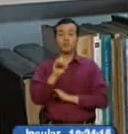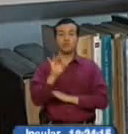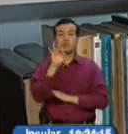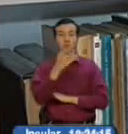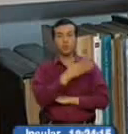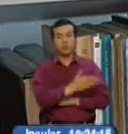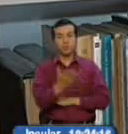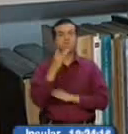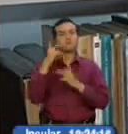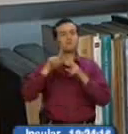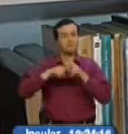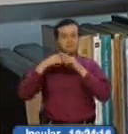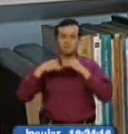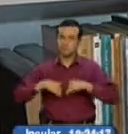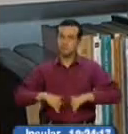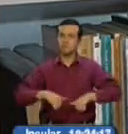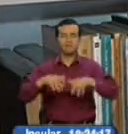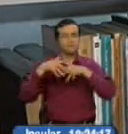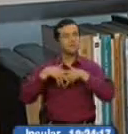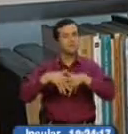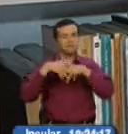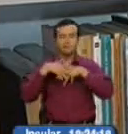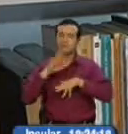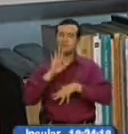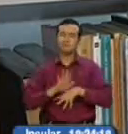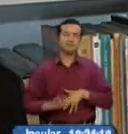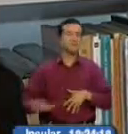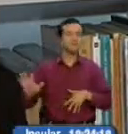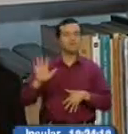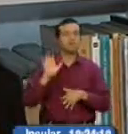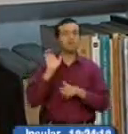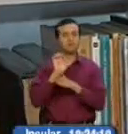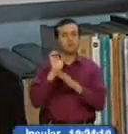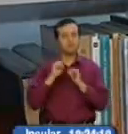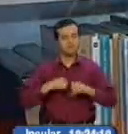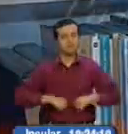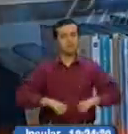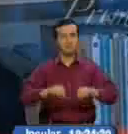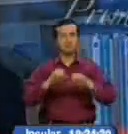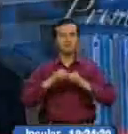son los que continúan movilizando a la patria actual, nuestro Ecuador.